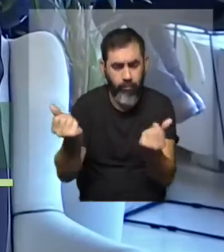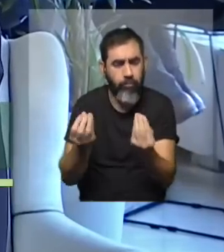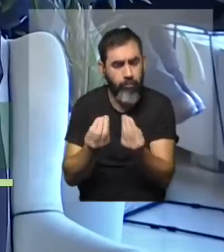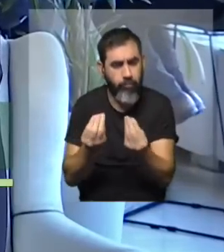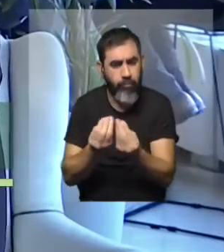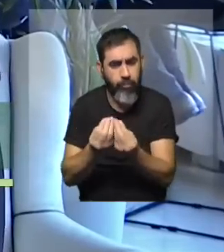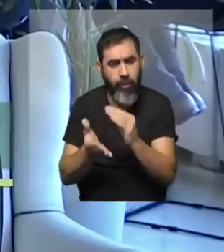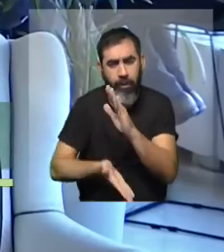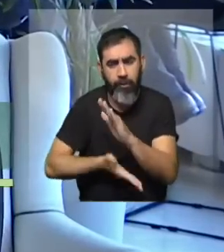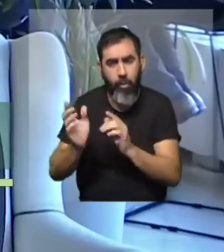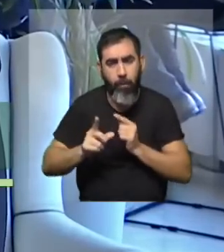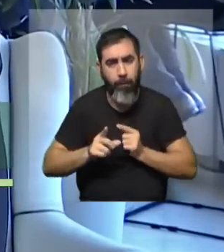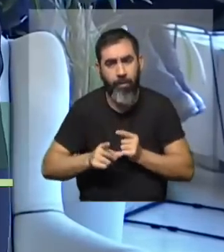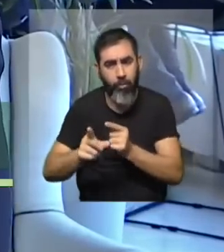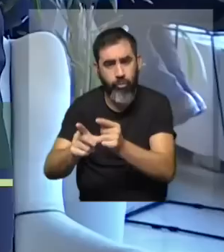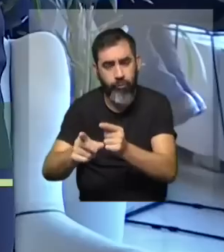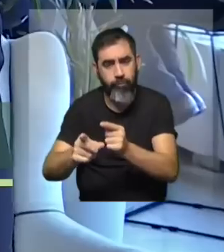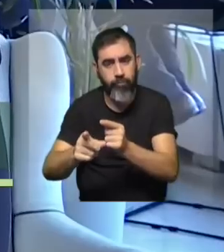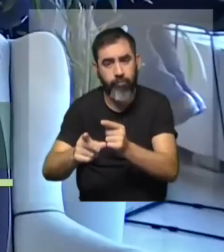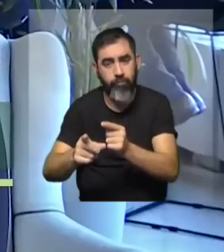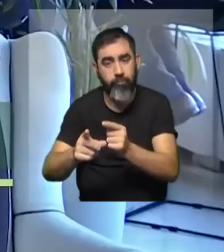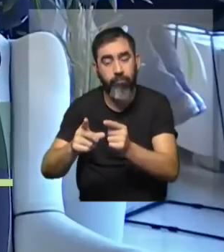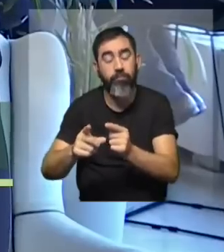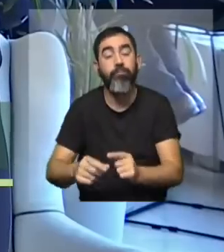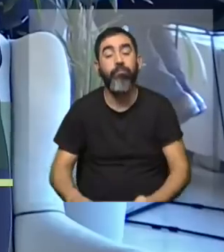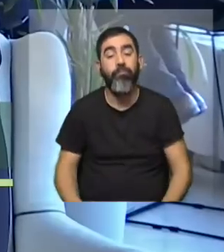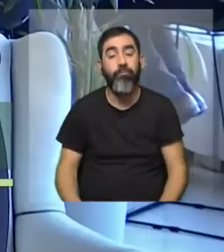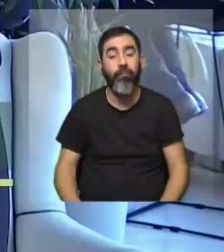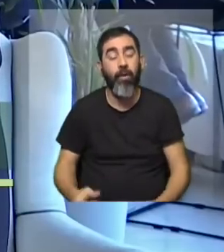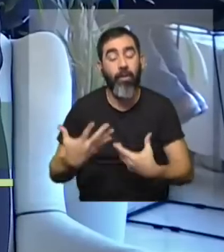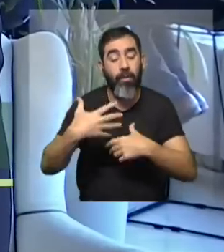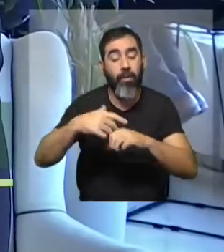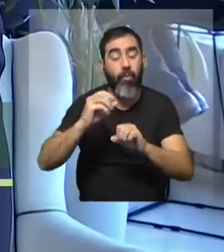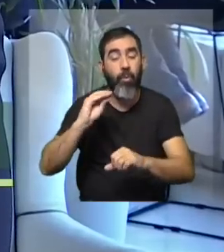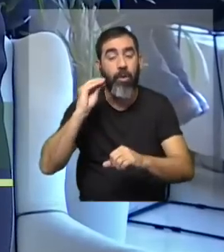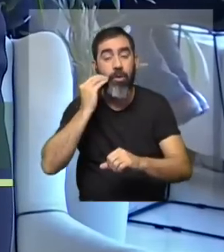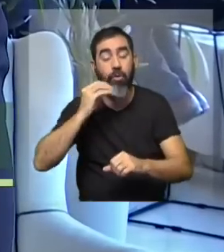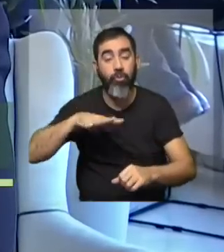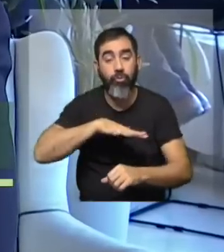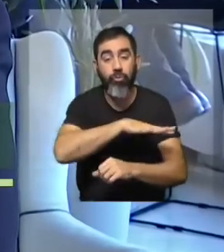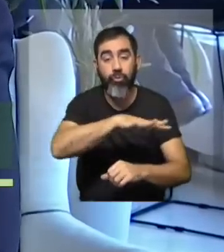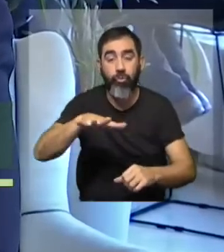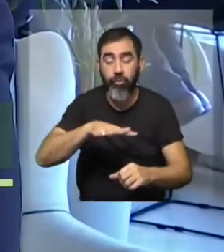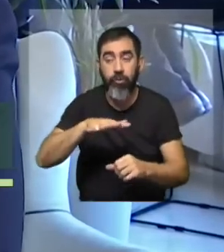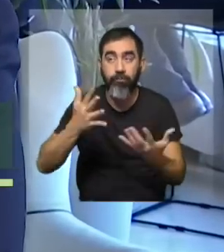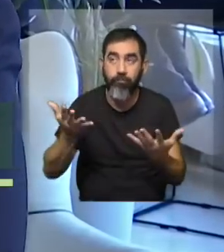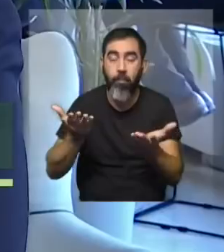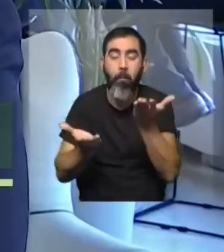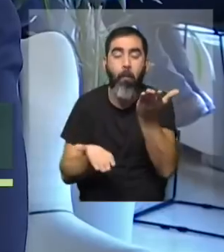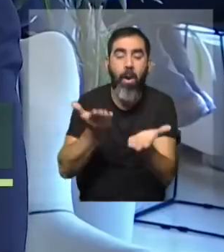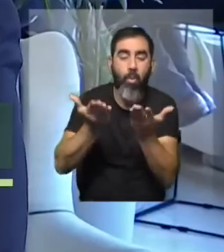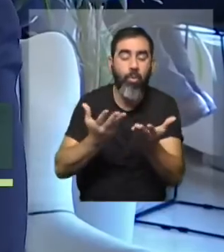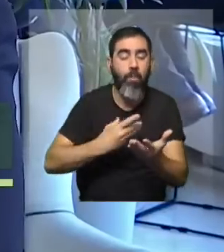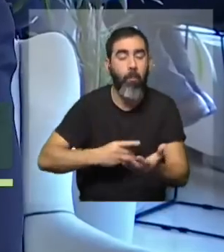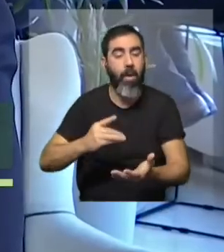desaparecidos exilio persecución que lo que nosotros planteamos es que cada vez que aparece un nieto nuestra sociedad es una sociedad más justa más